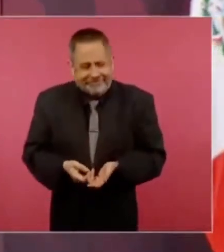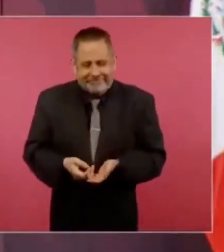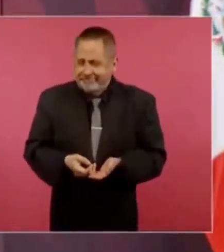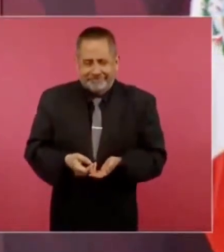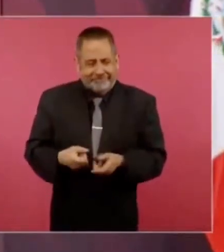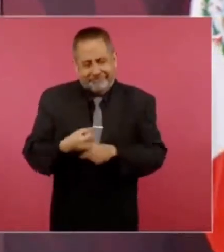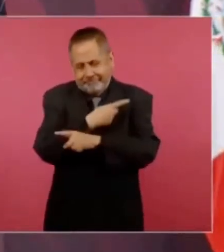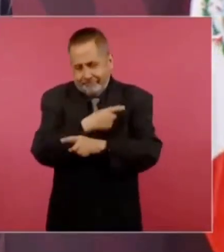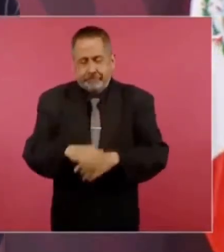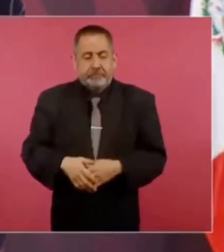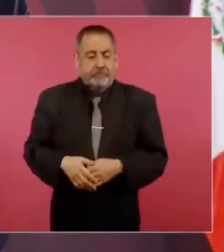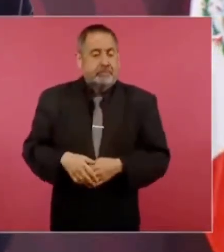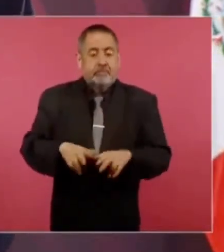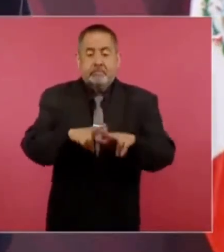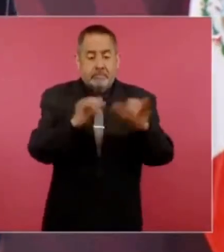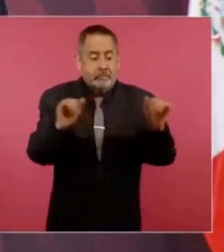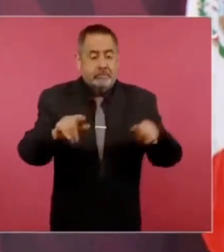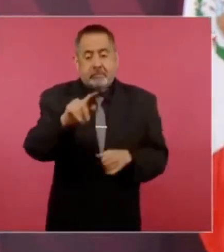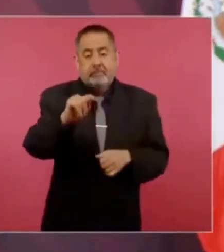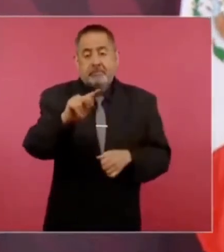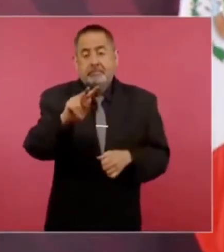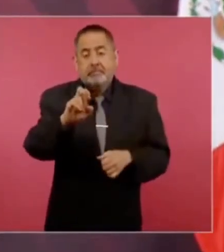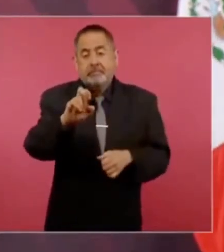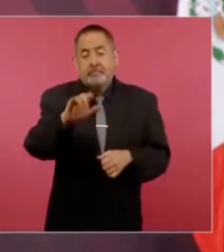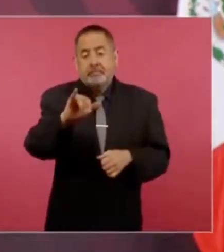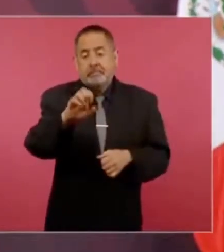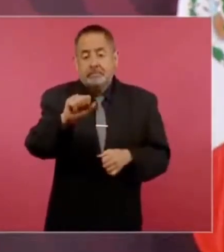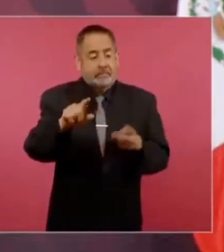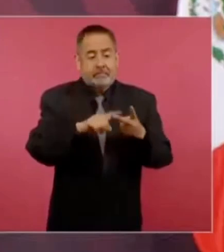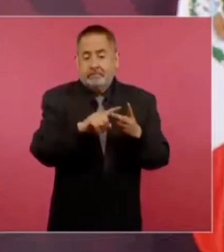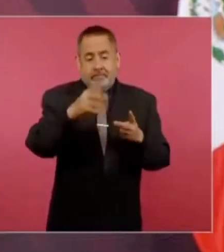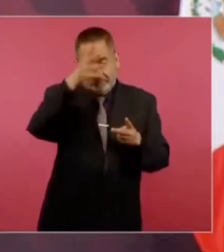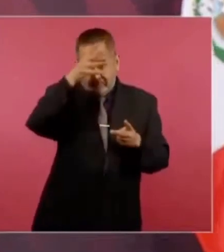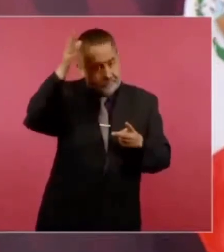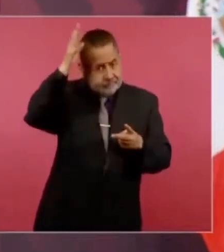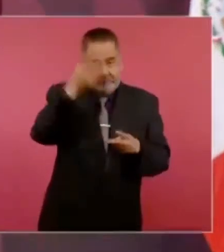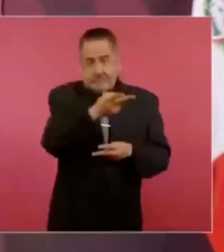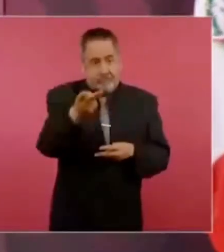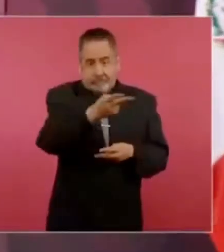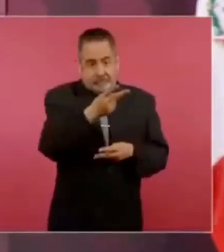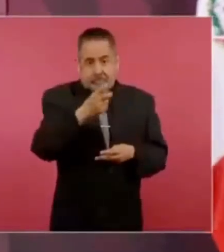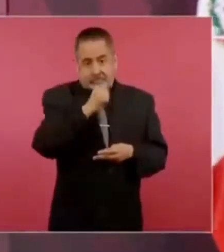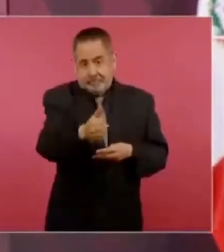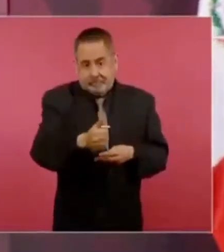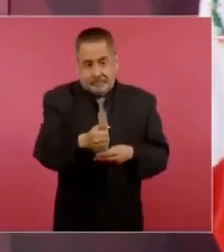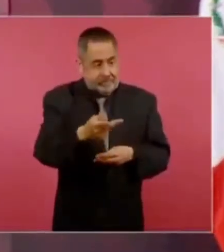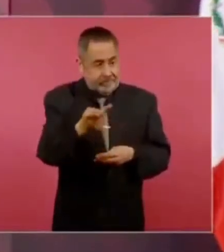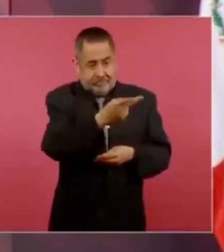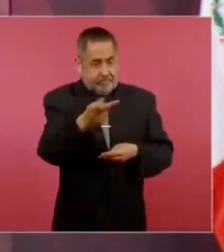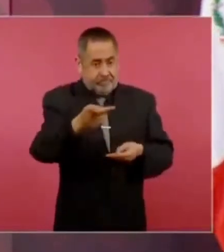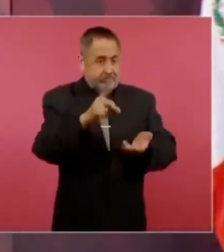En ese entonces ni Televisa ni Azteca, ni los productores o